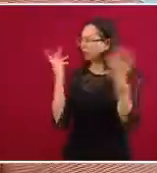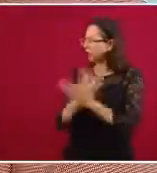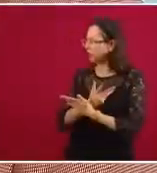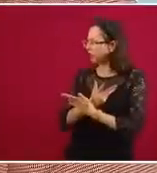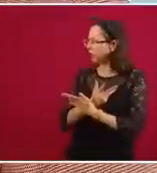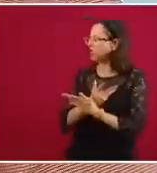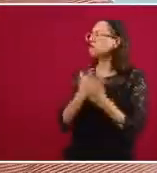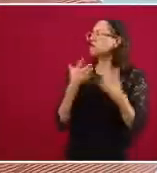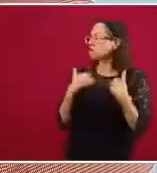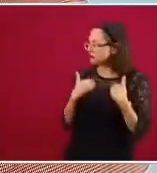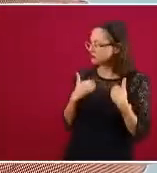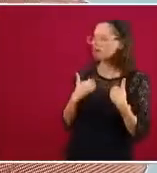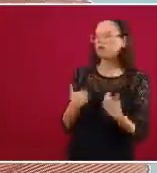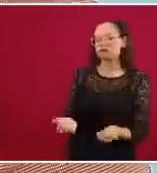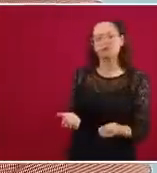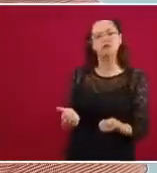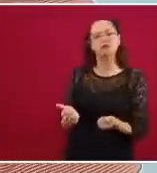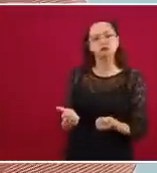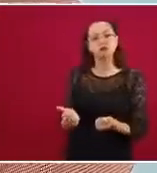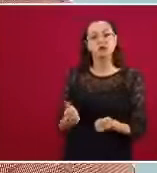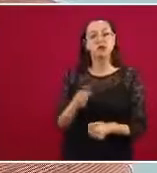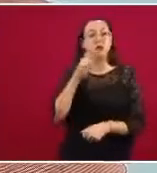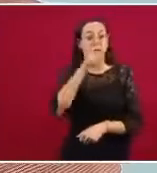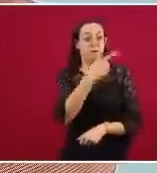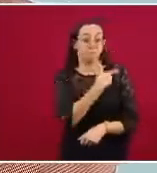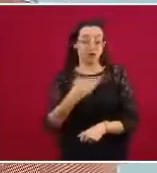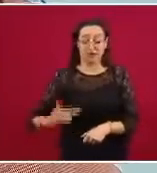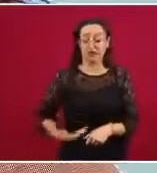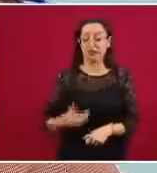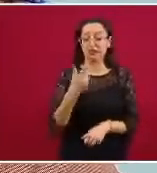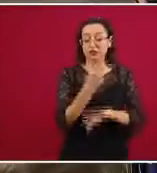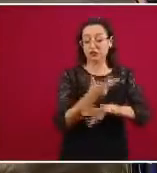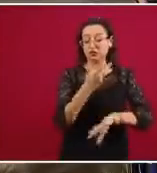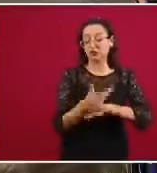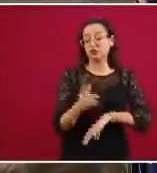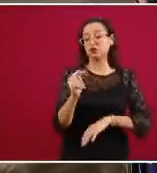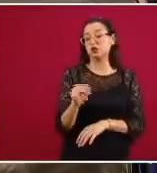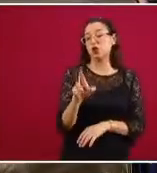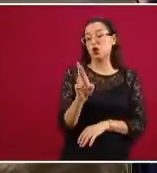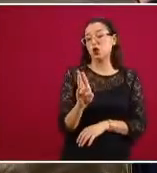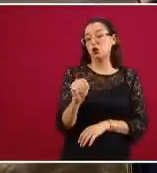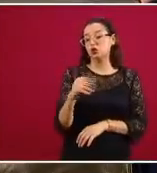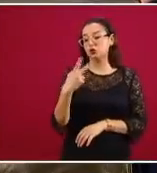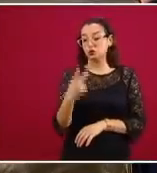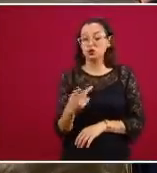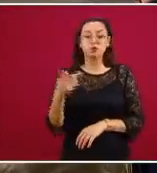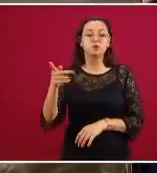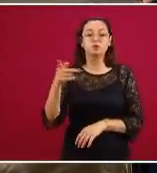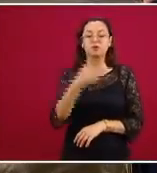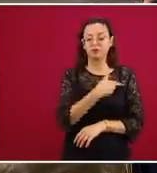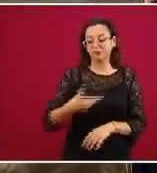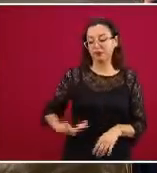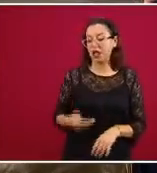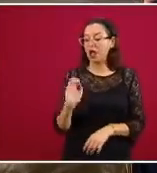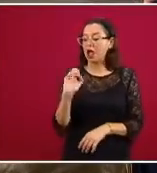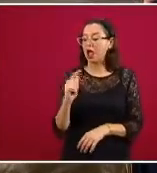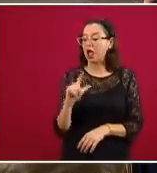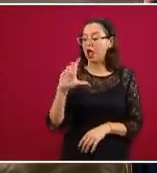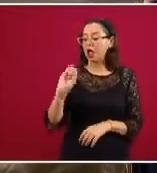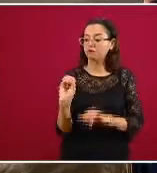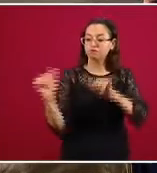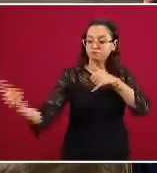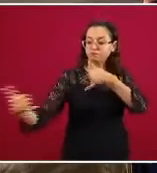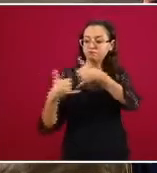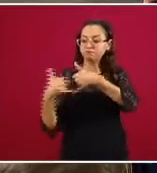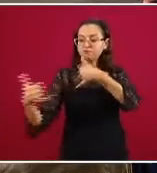El presidente Donald Trump habló con el presidente Andrés Manuel López Obrador, como él ya lo explicó. Todos los países del